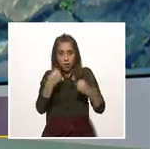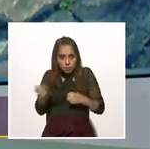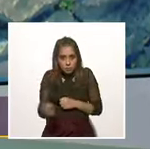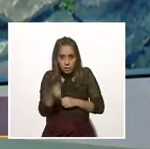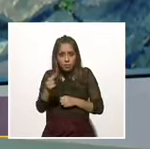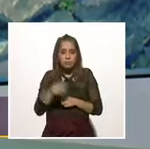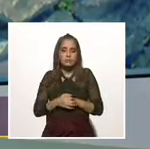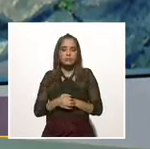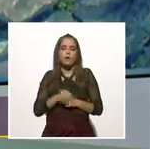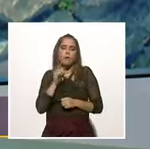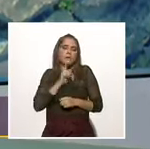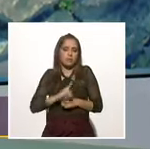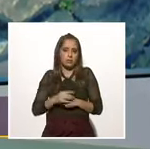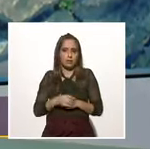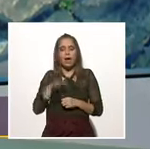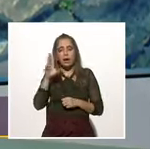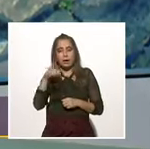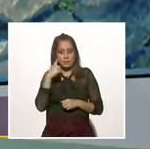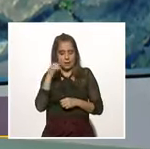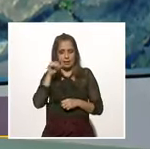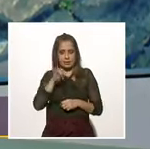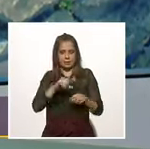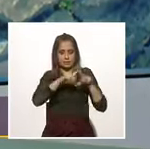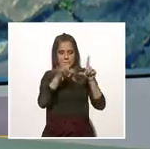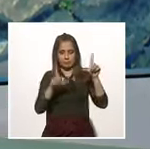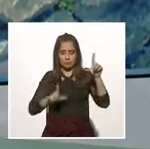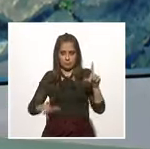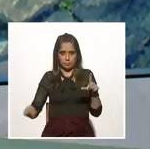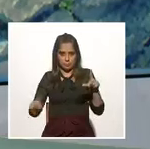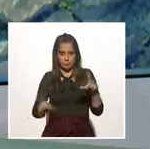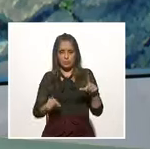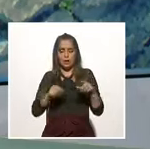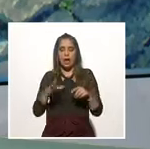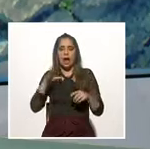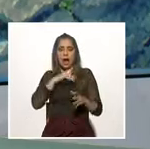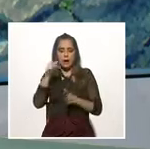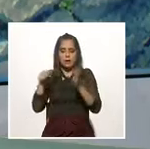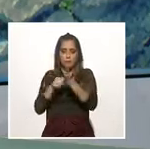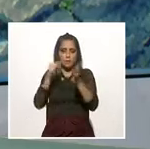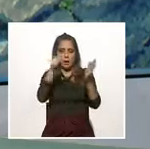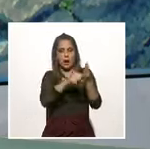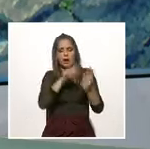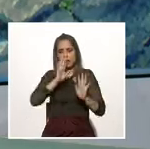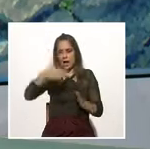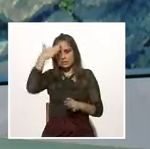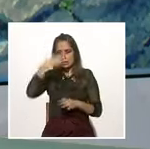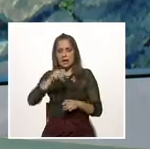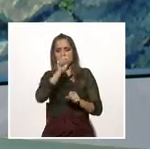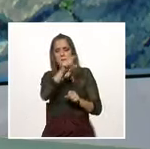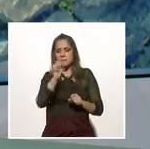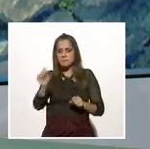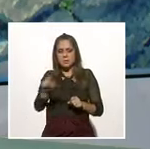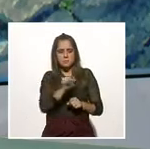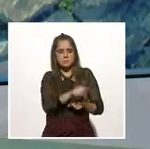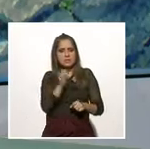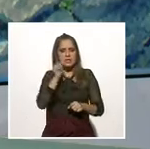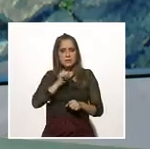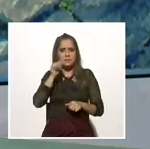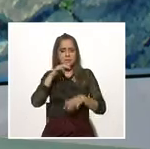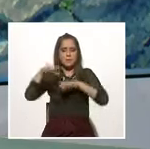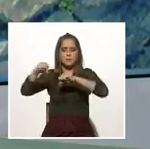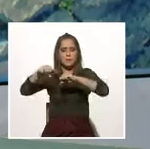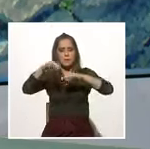refieren a una acumulación de energía en la corteza terrestre, particularmente en zonas que ya están bien mapeadas, bien identificadas, y que cuando hay una